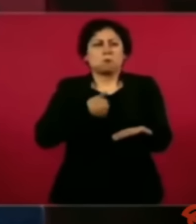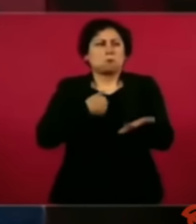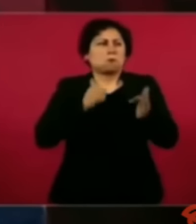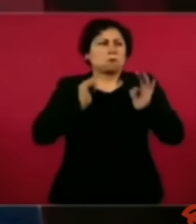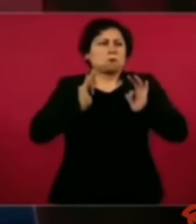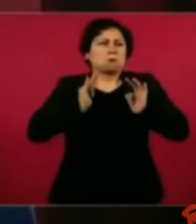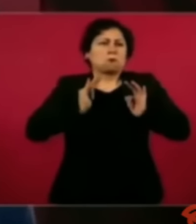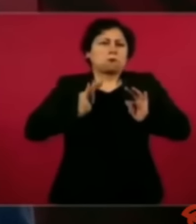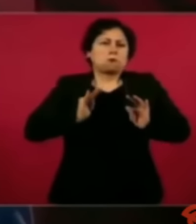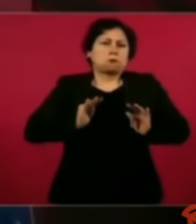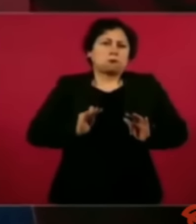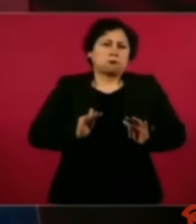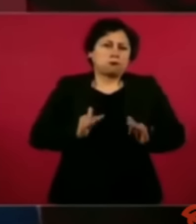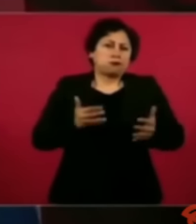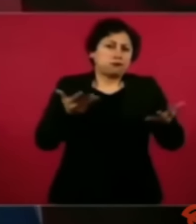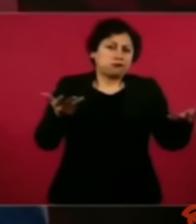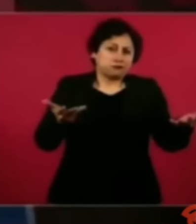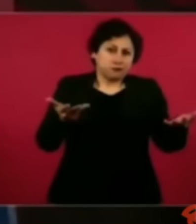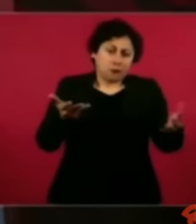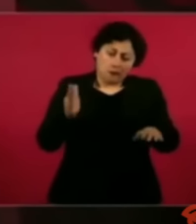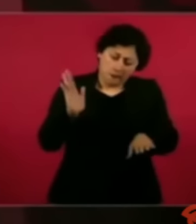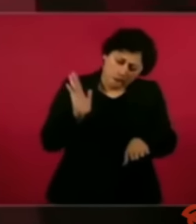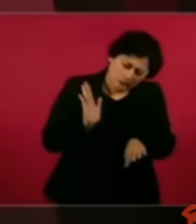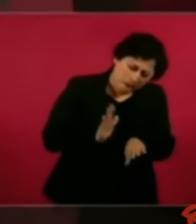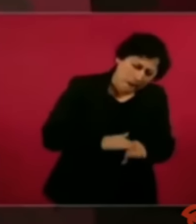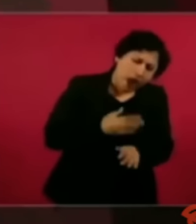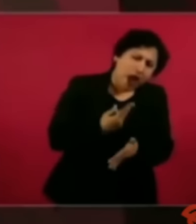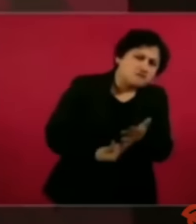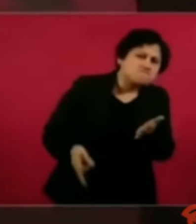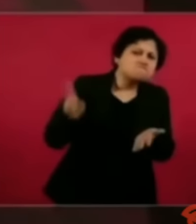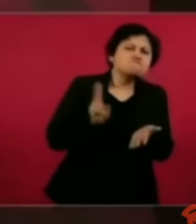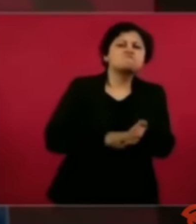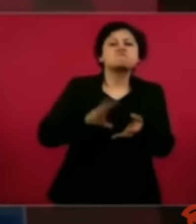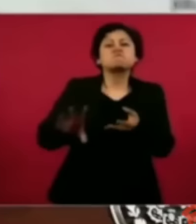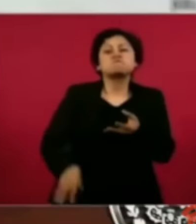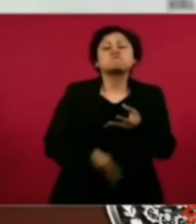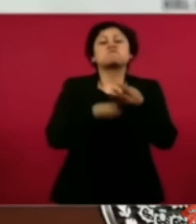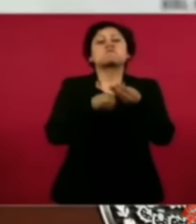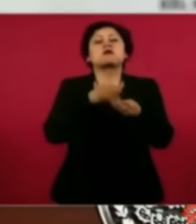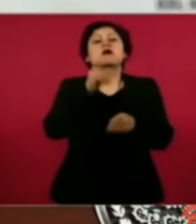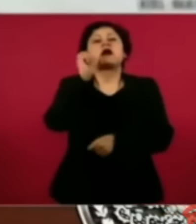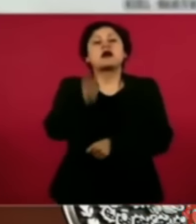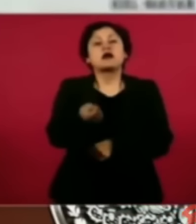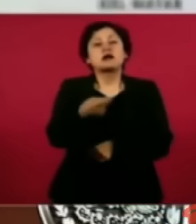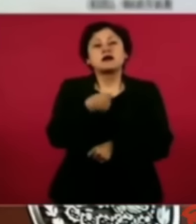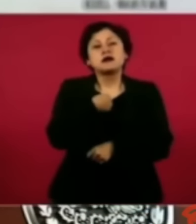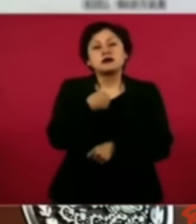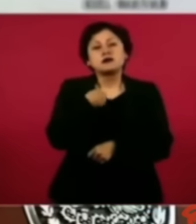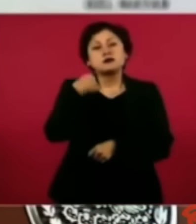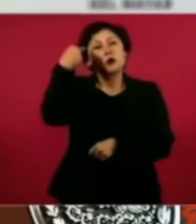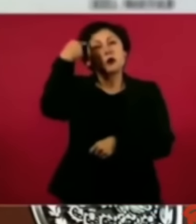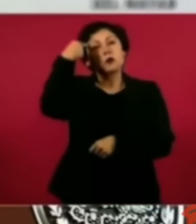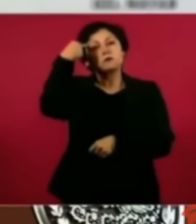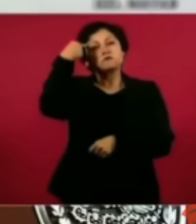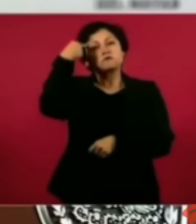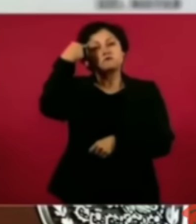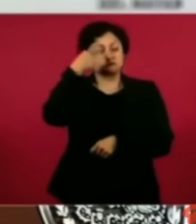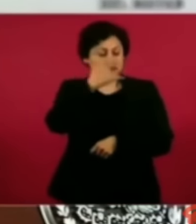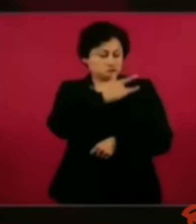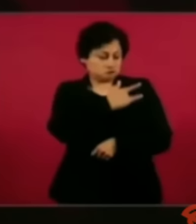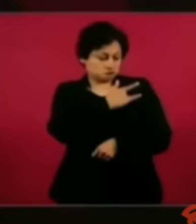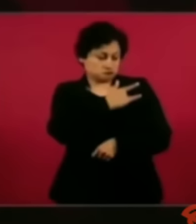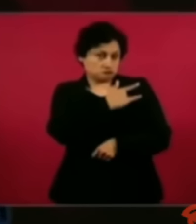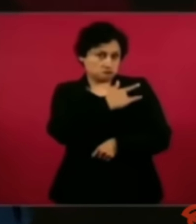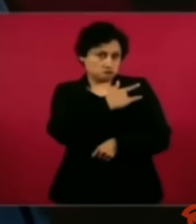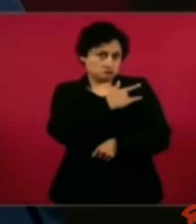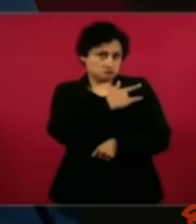y agrégale todavía más que tengo cabeza y que tengo corazón